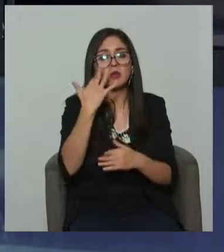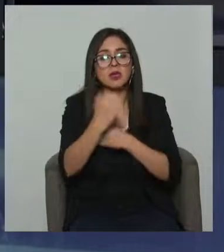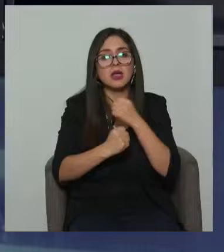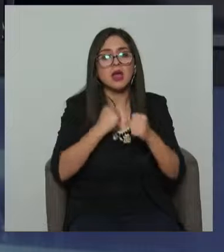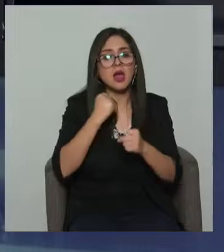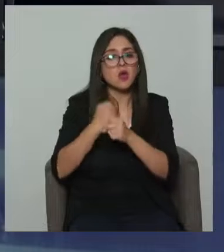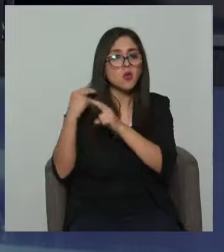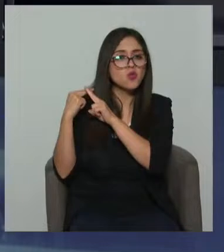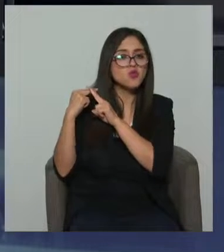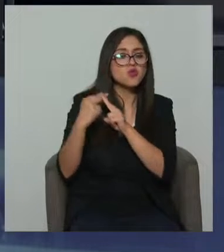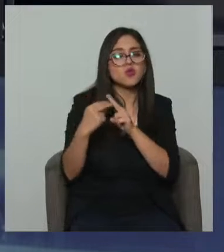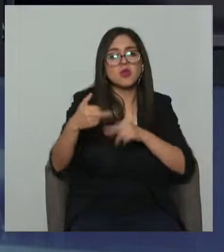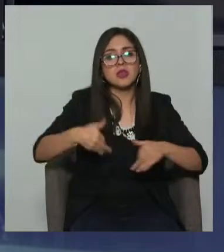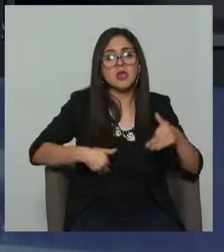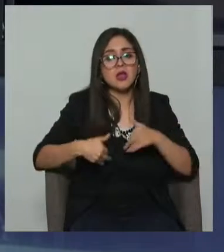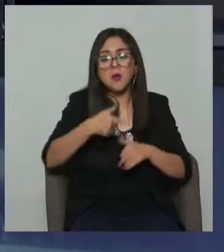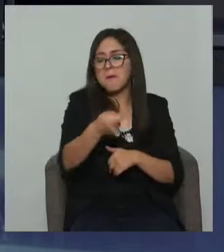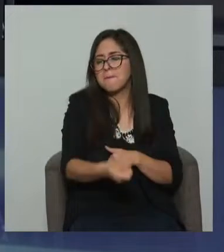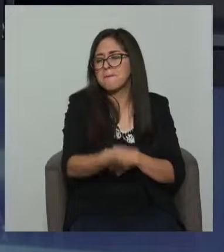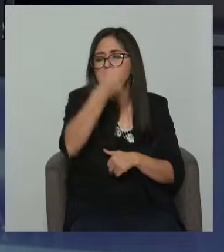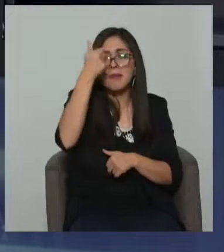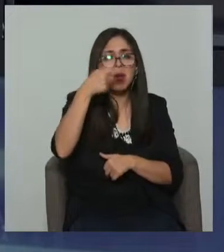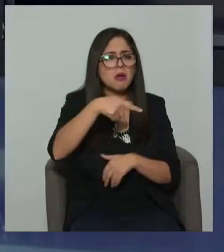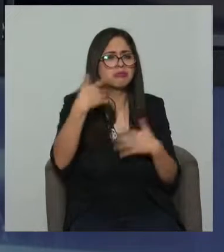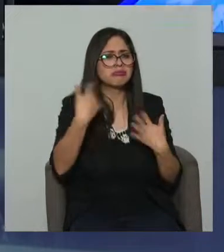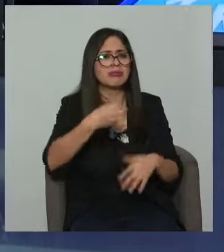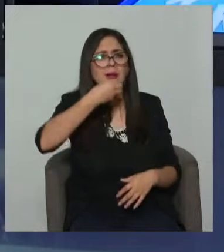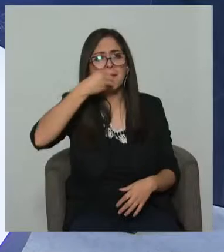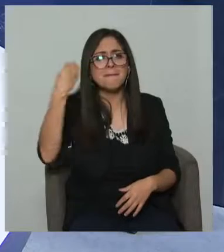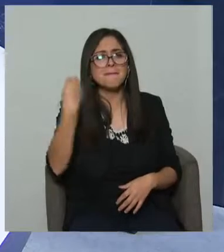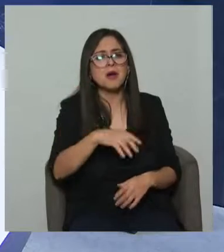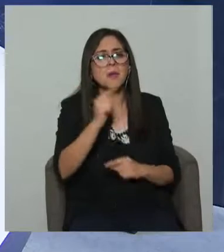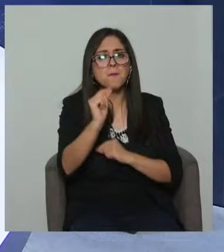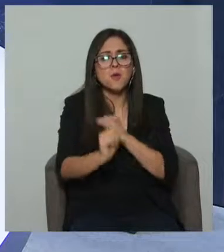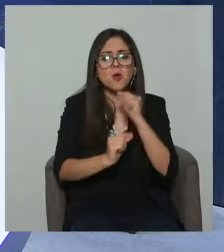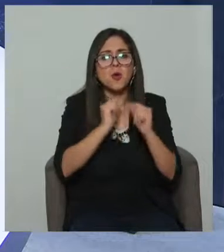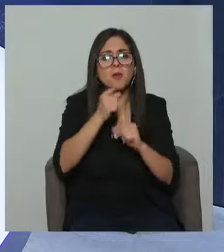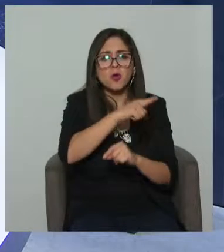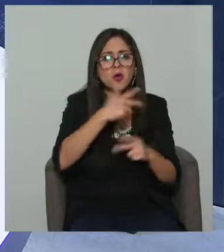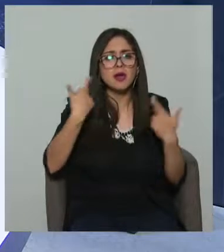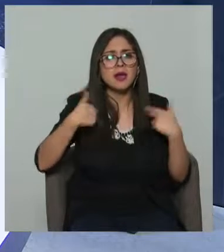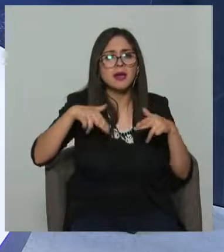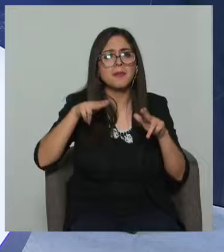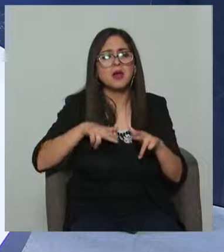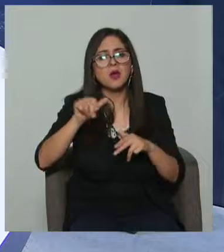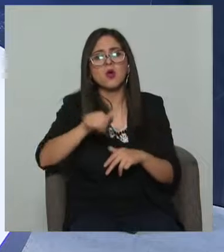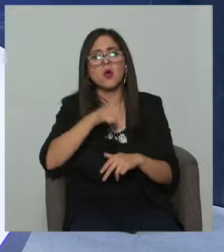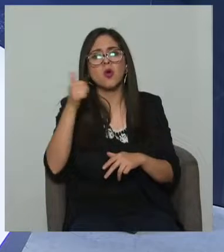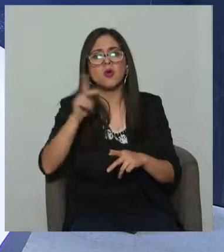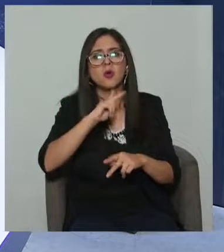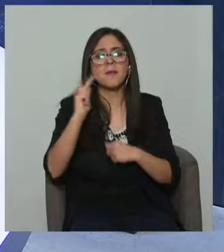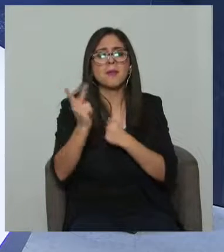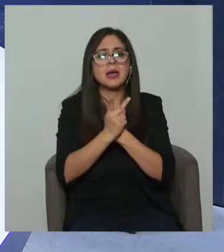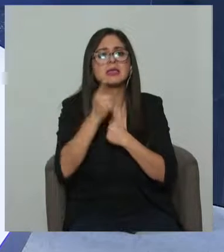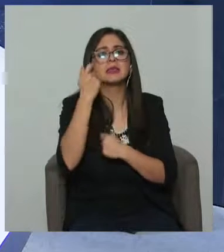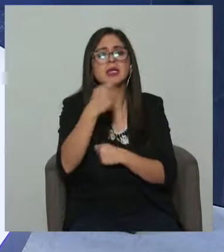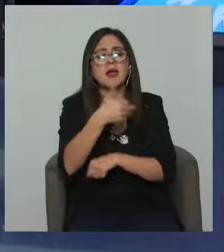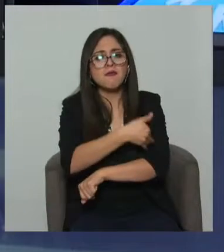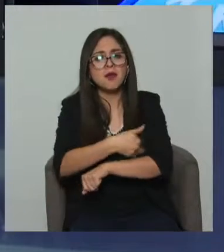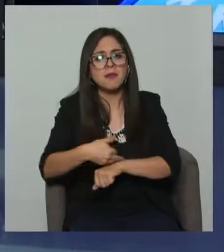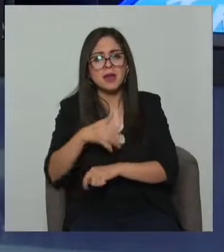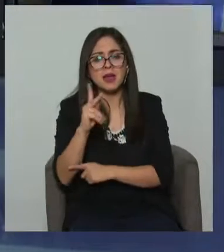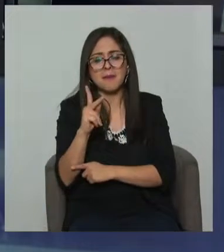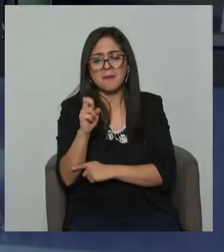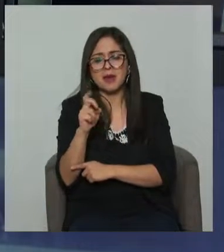de teatro amateur formidable que nos ha representado inclusive en el extranjero, dirigido por la familia Peredo.